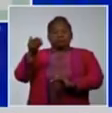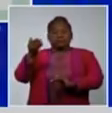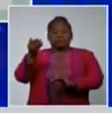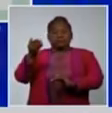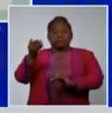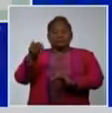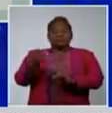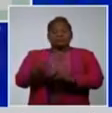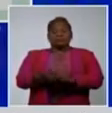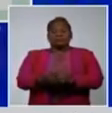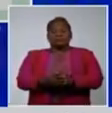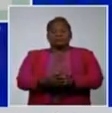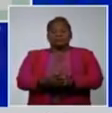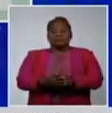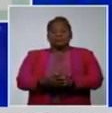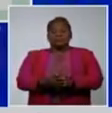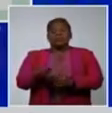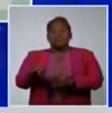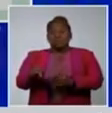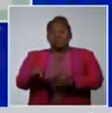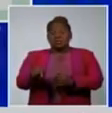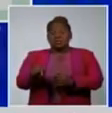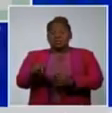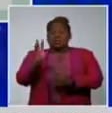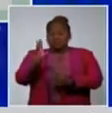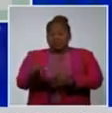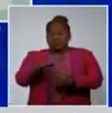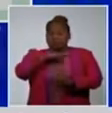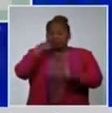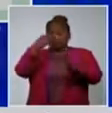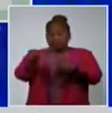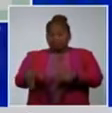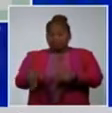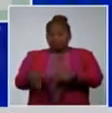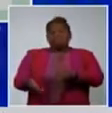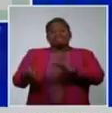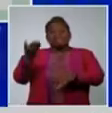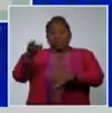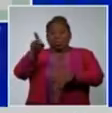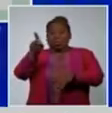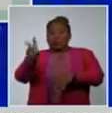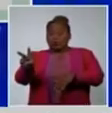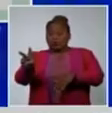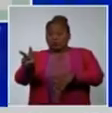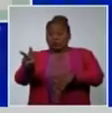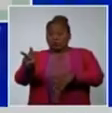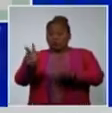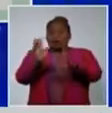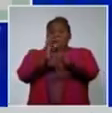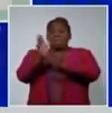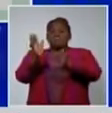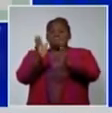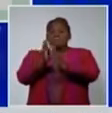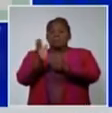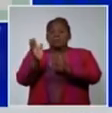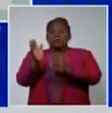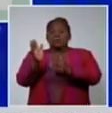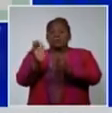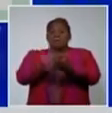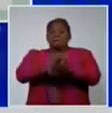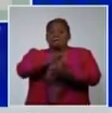con la cifra de garage al vecino 12 fallecidos en el mes de marzo